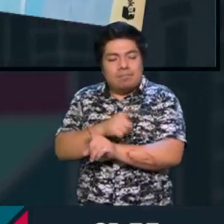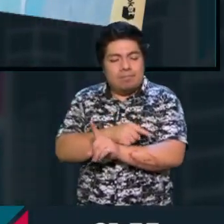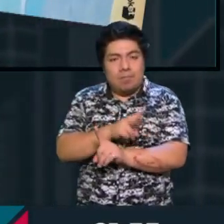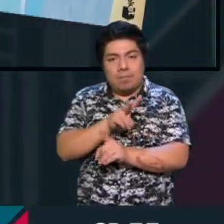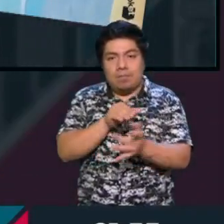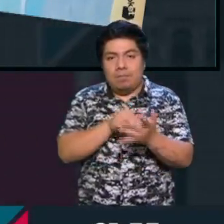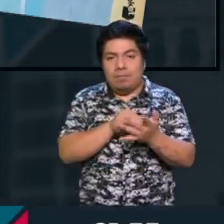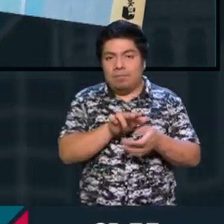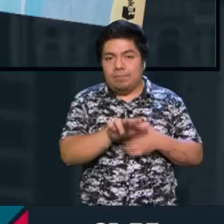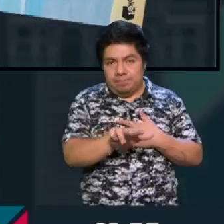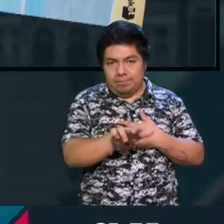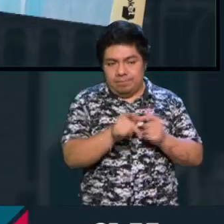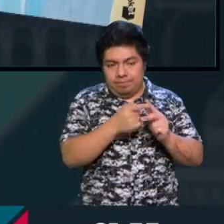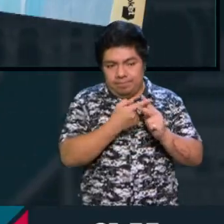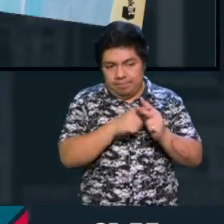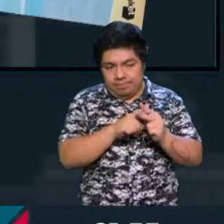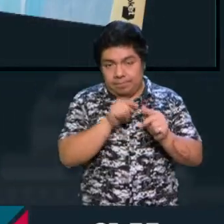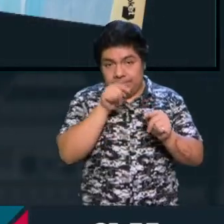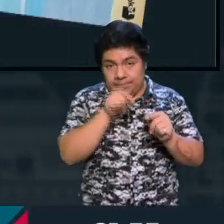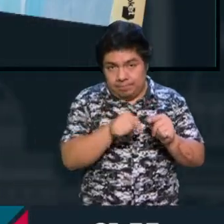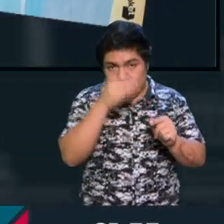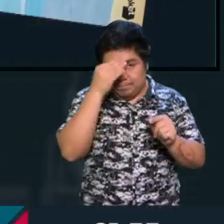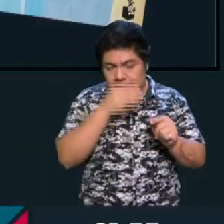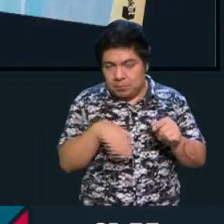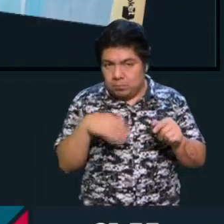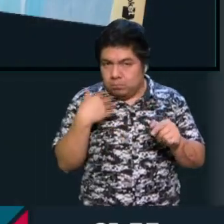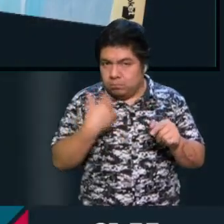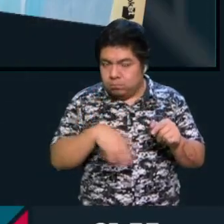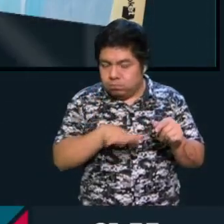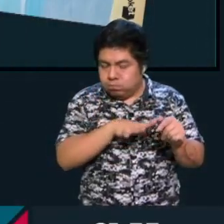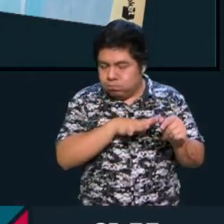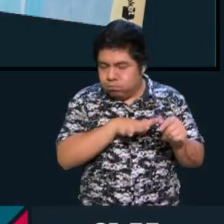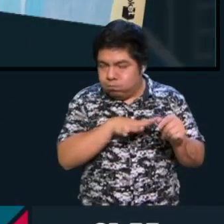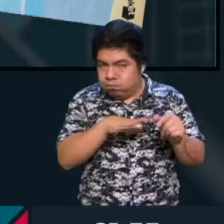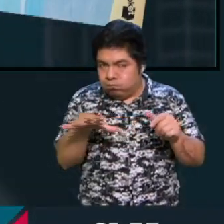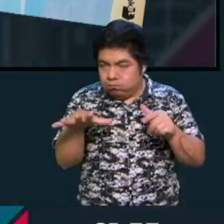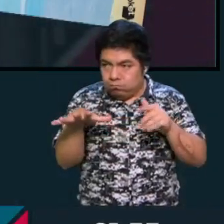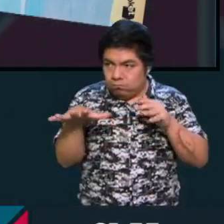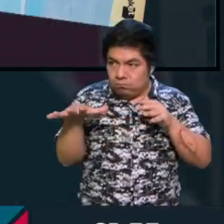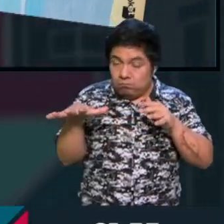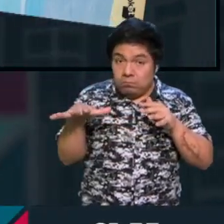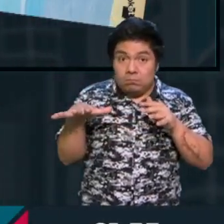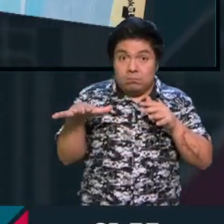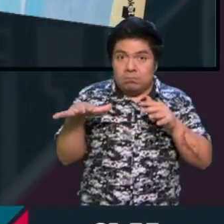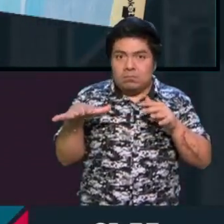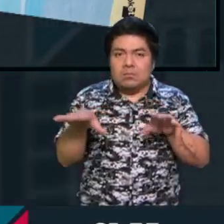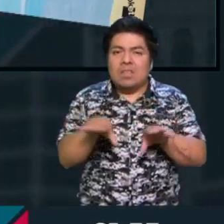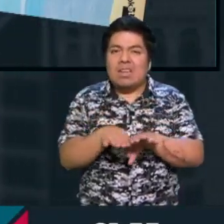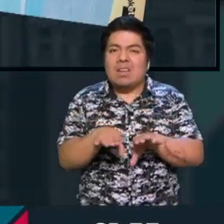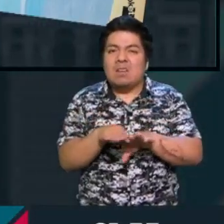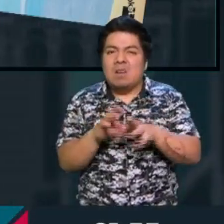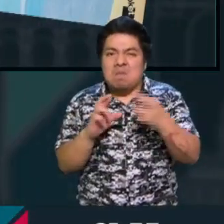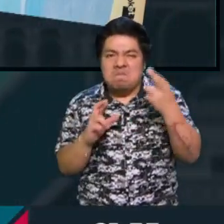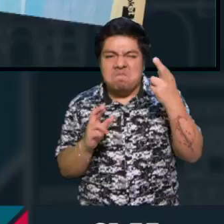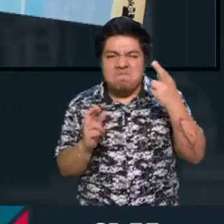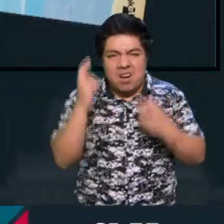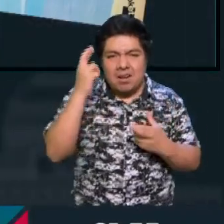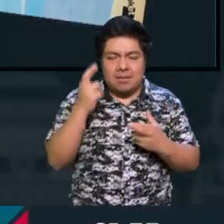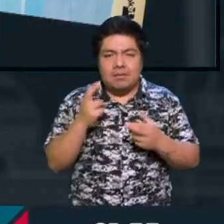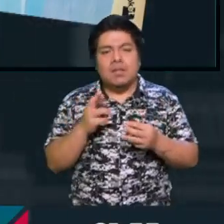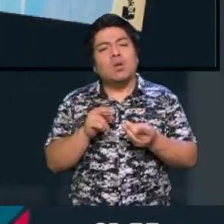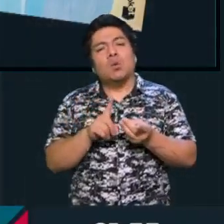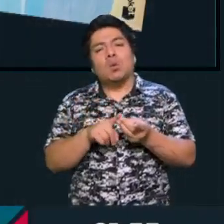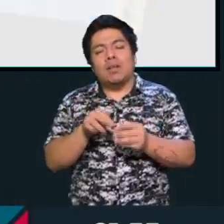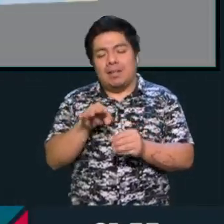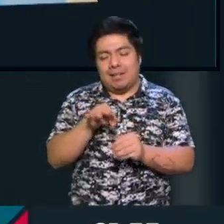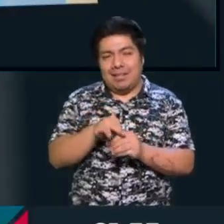2018. Se da a partir de algo que fue impresionante, ¿no? De esa rebelión en las urnas que llevó